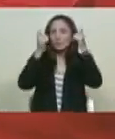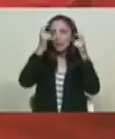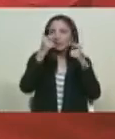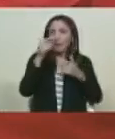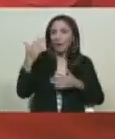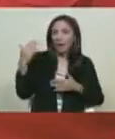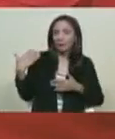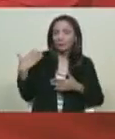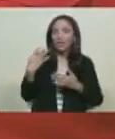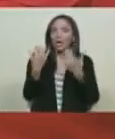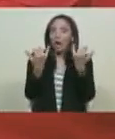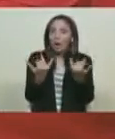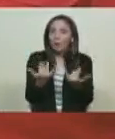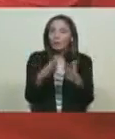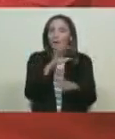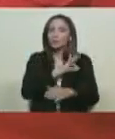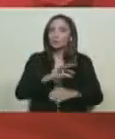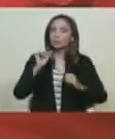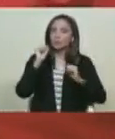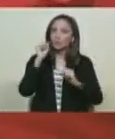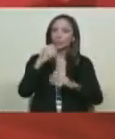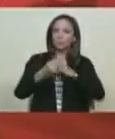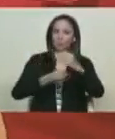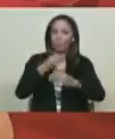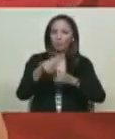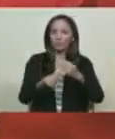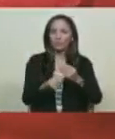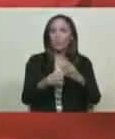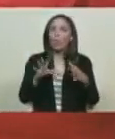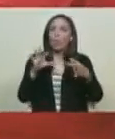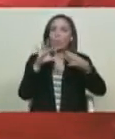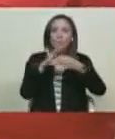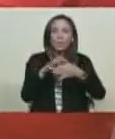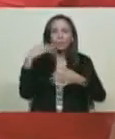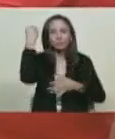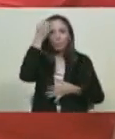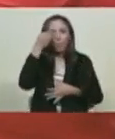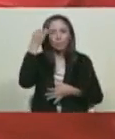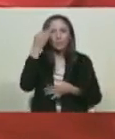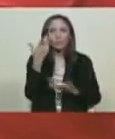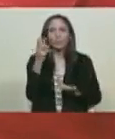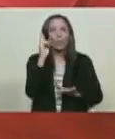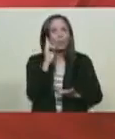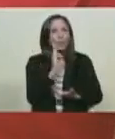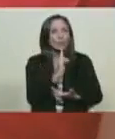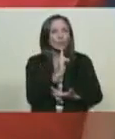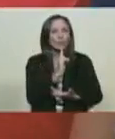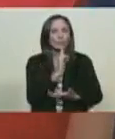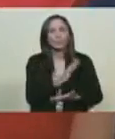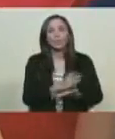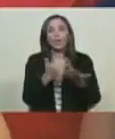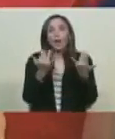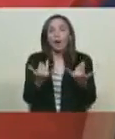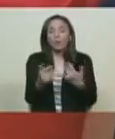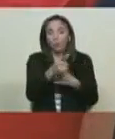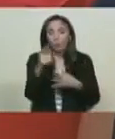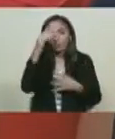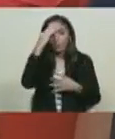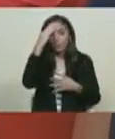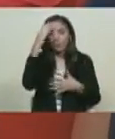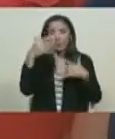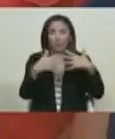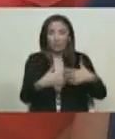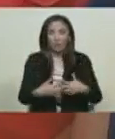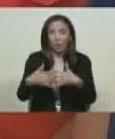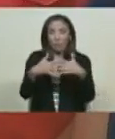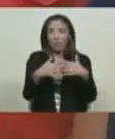sino construyendo el socialismo en la patria de Bolívar. Pues en el capitalismo, es sabido por todos, su única